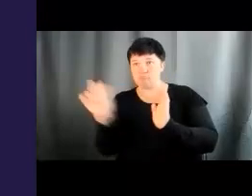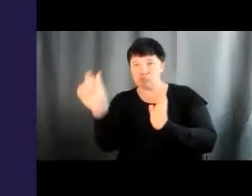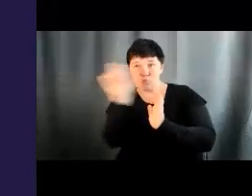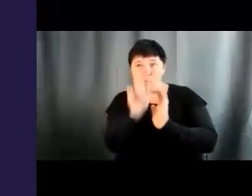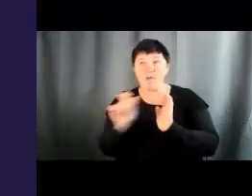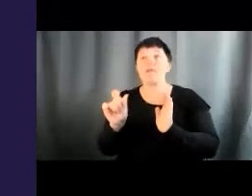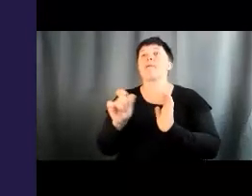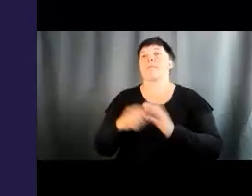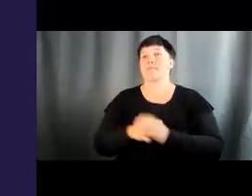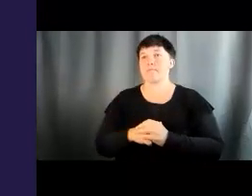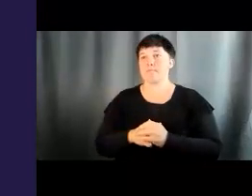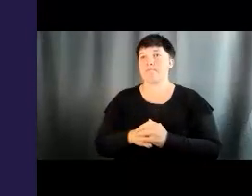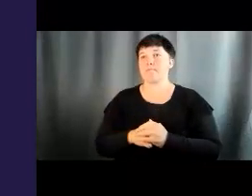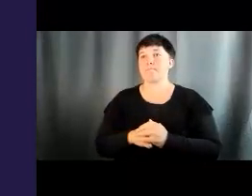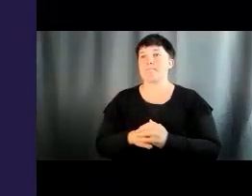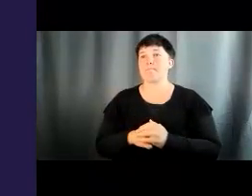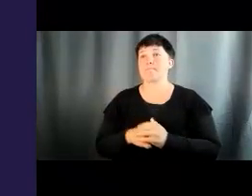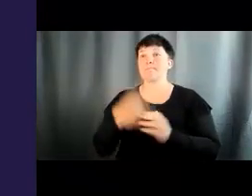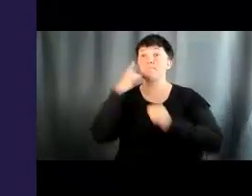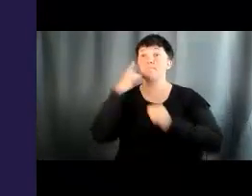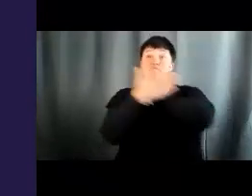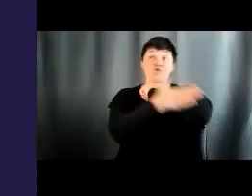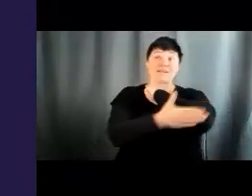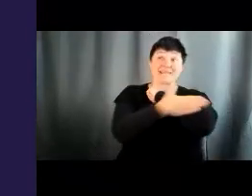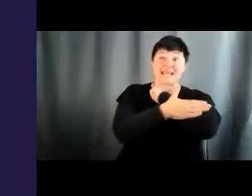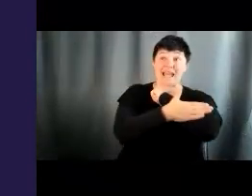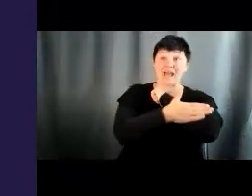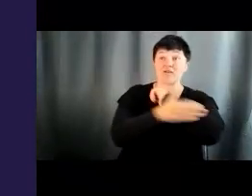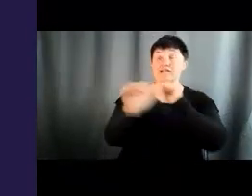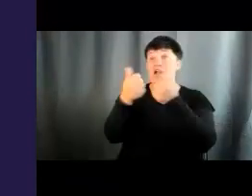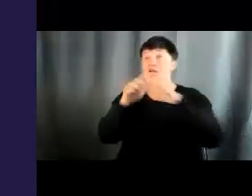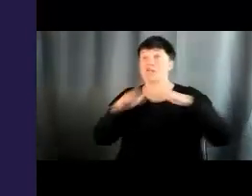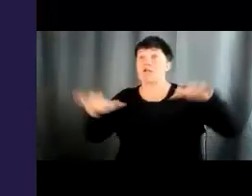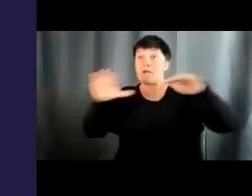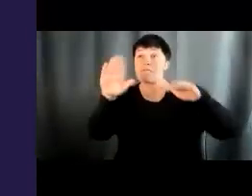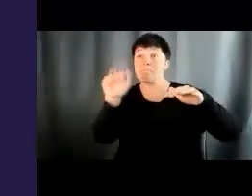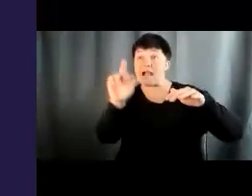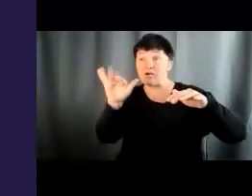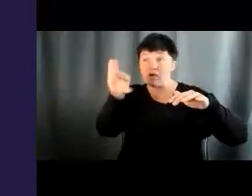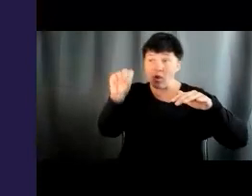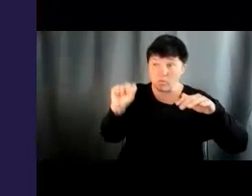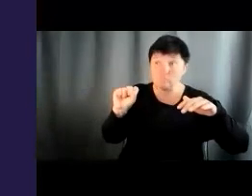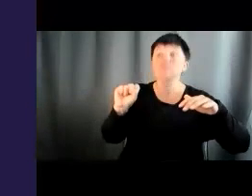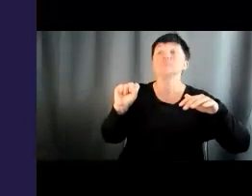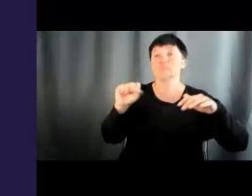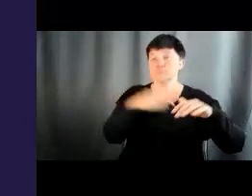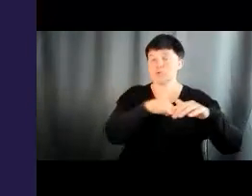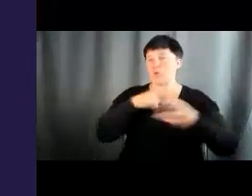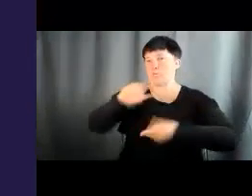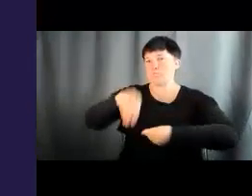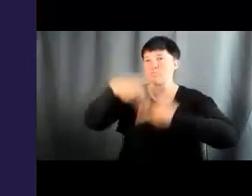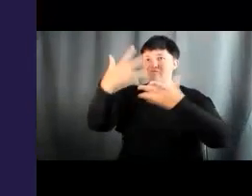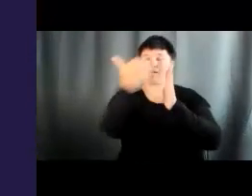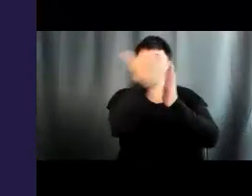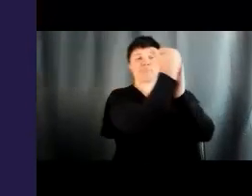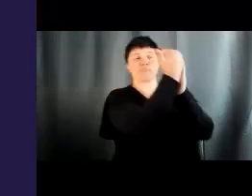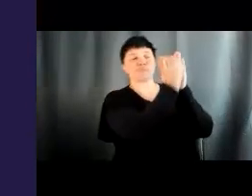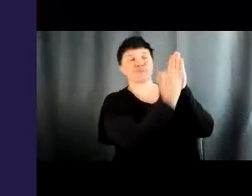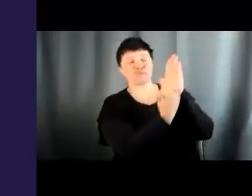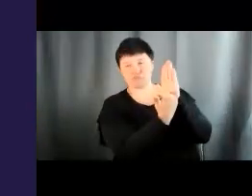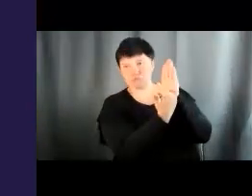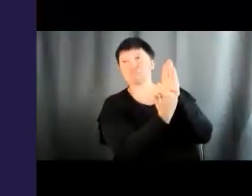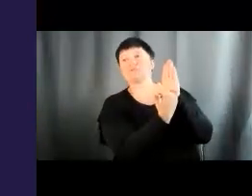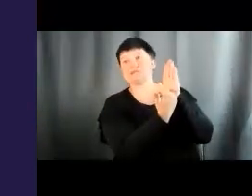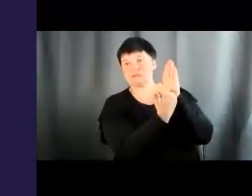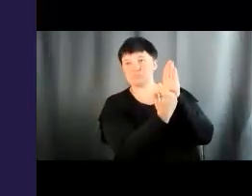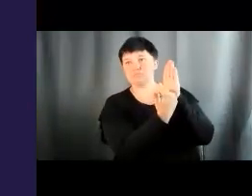En los condados y los subbarrios, lo que hicimos fue proporcionar una lista de ideas únicas del VIIRS